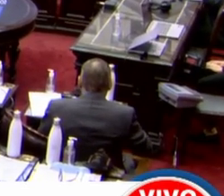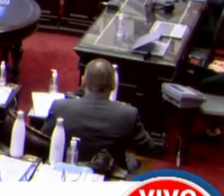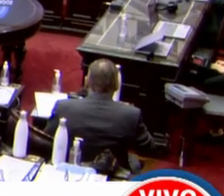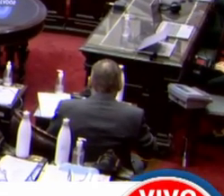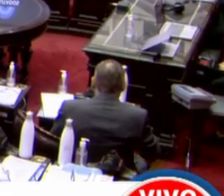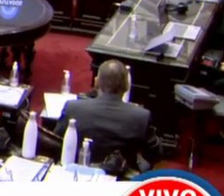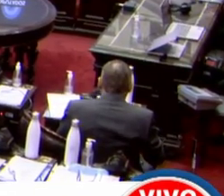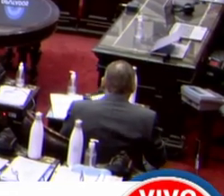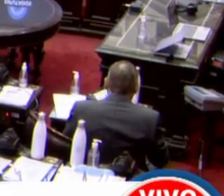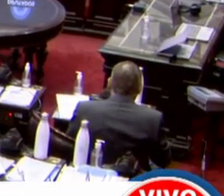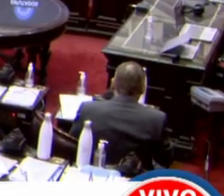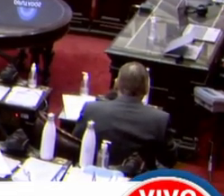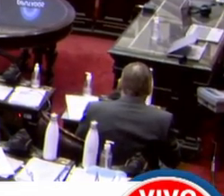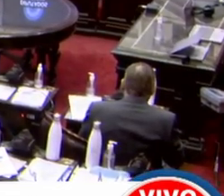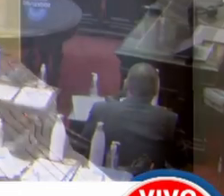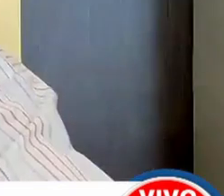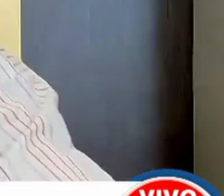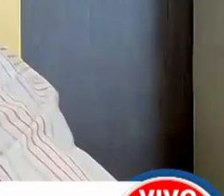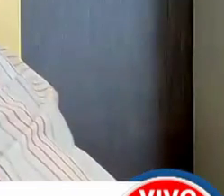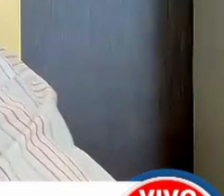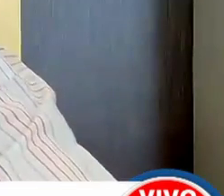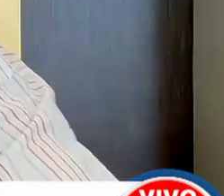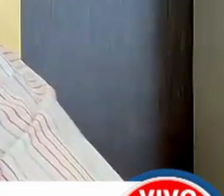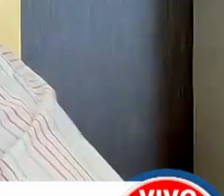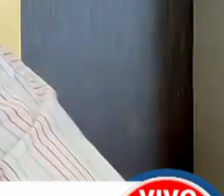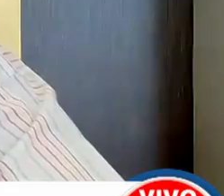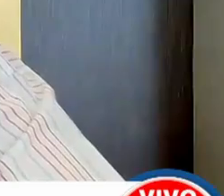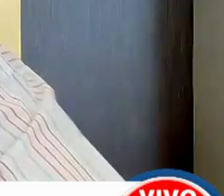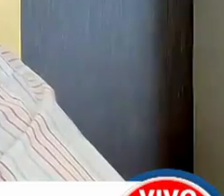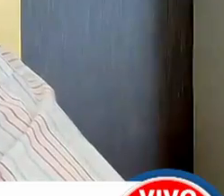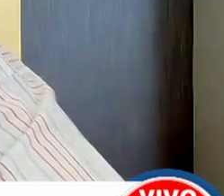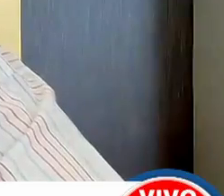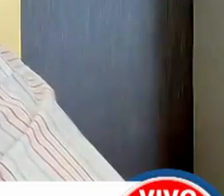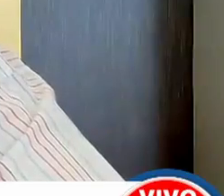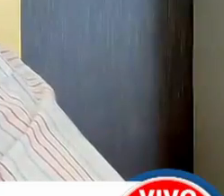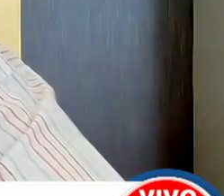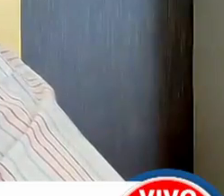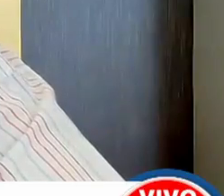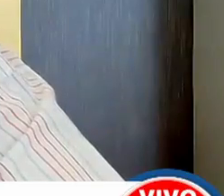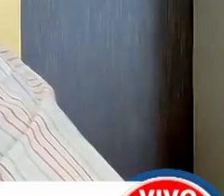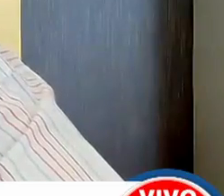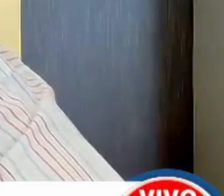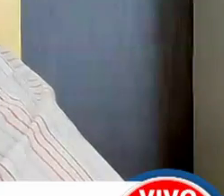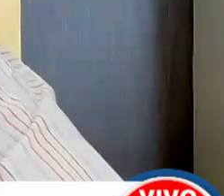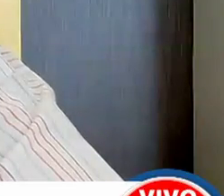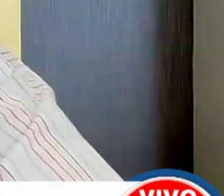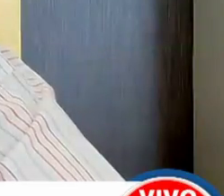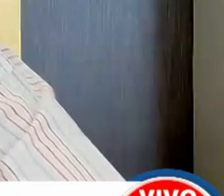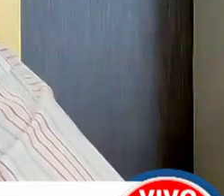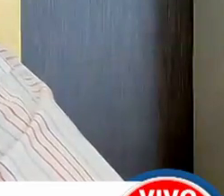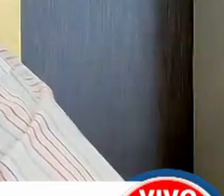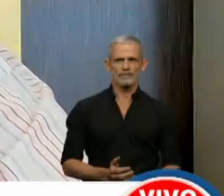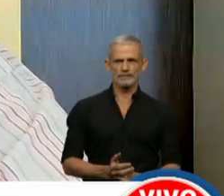dijimos en la sesión pasada en realidad lo que estamos tratando es un